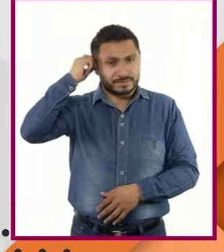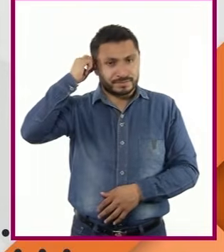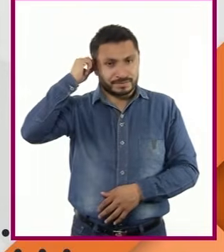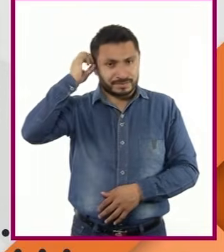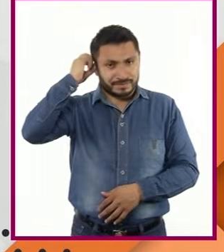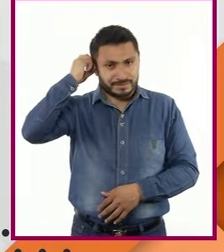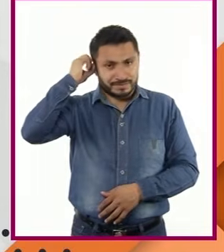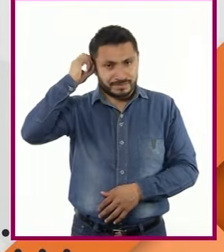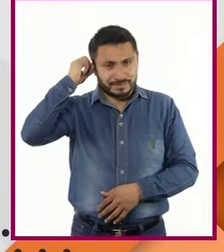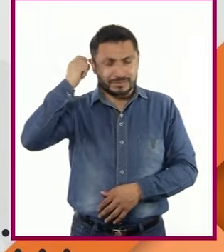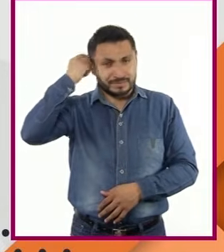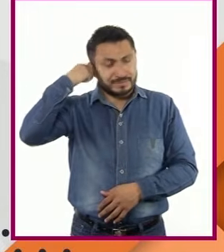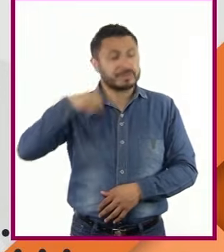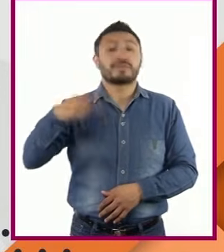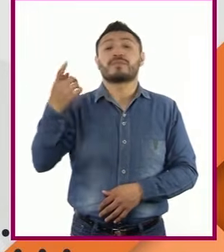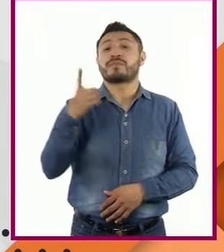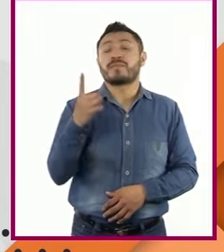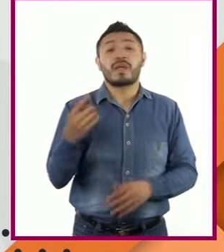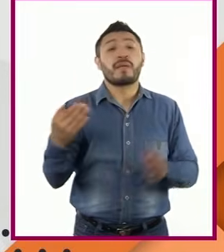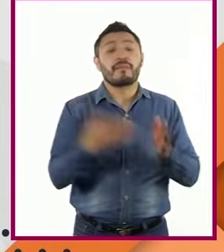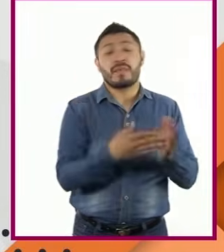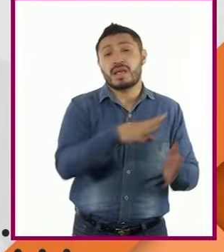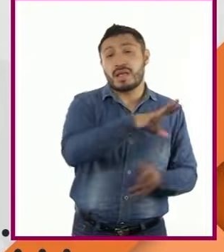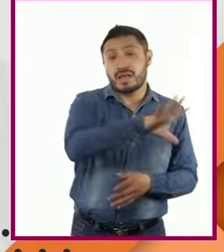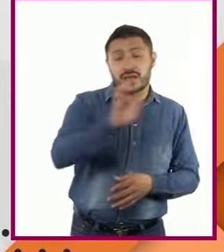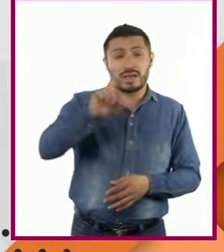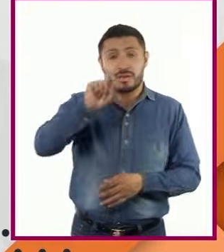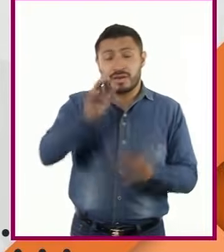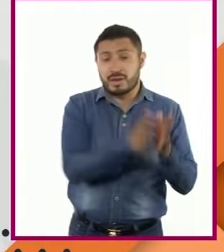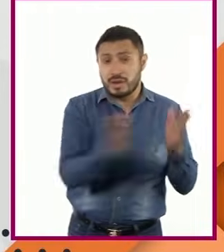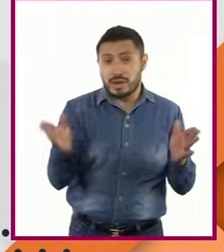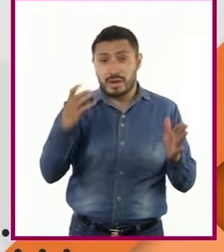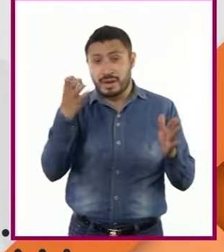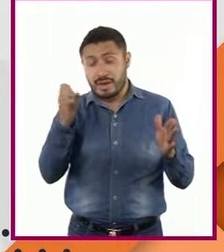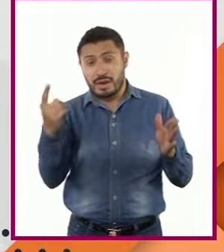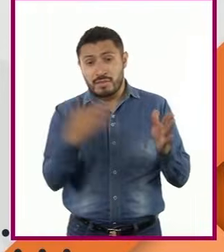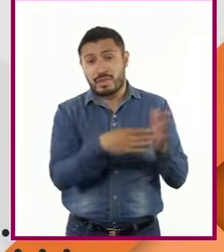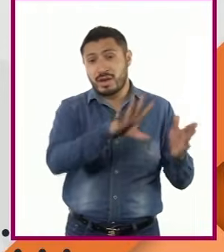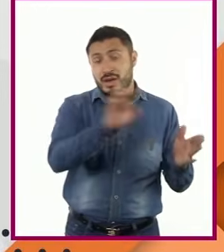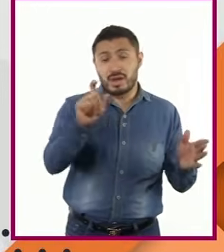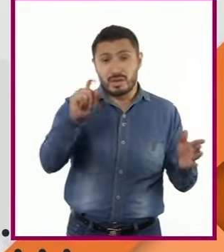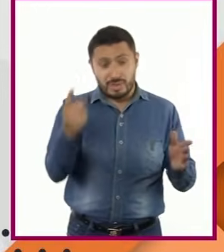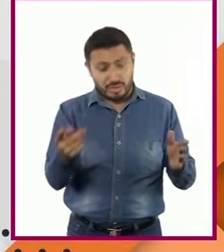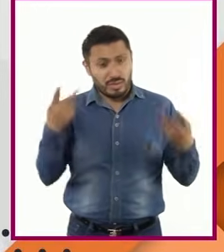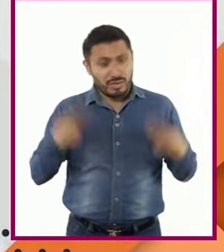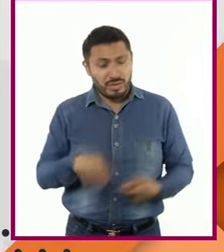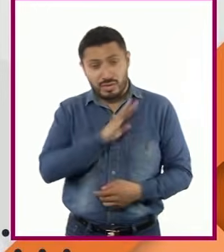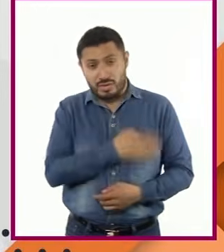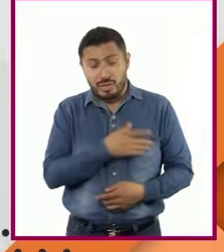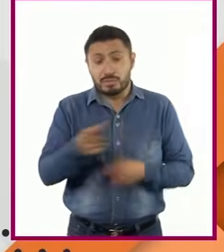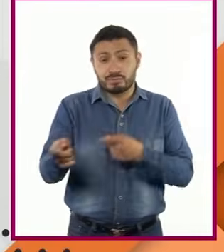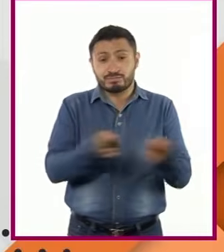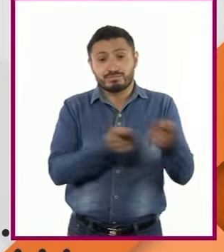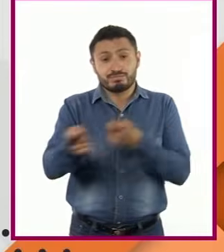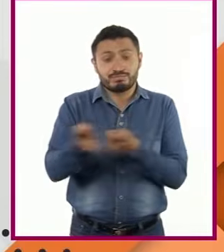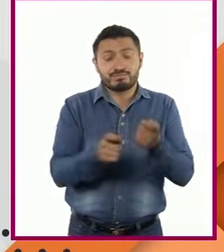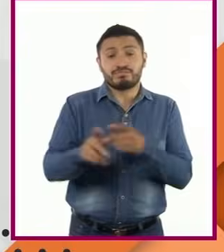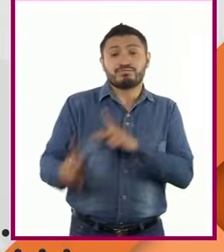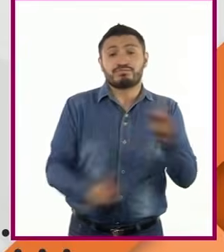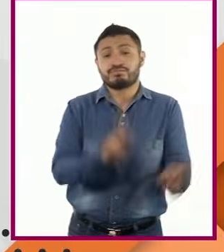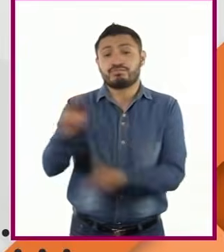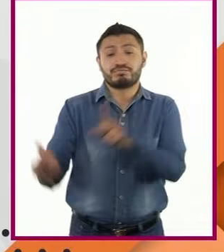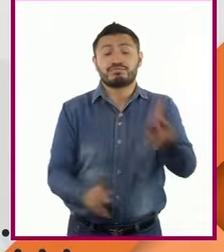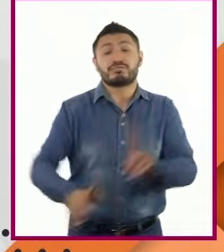Entre diciembre de 1520 y enero de 1521, los españoles lograron dominar las